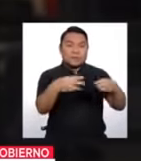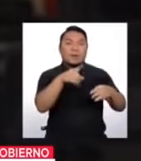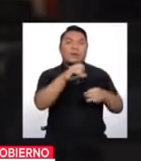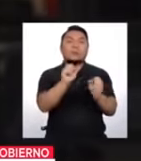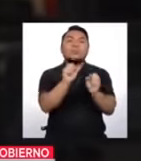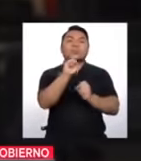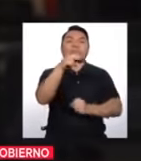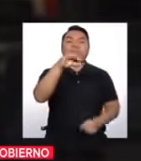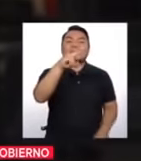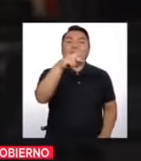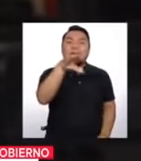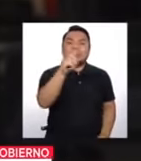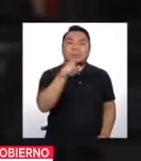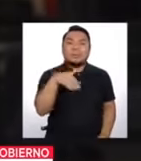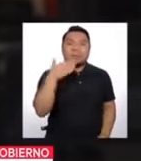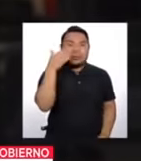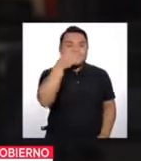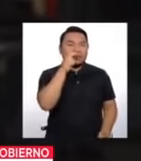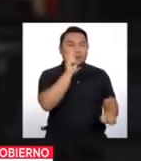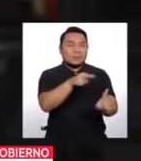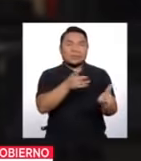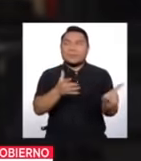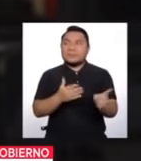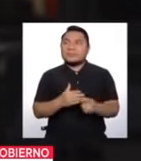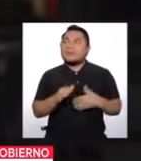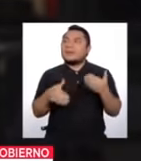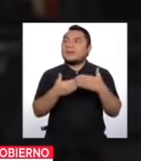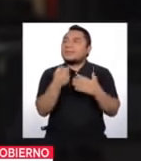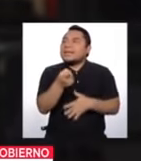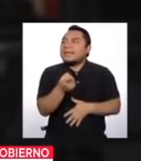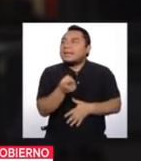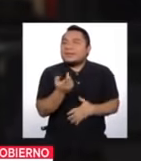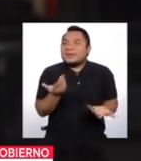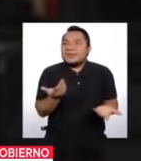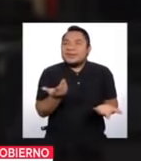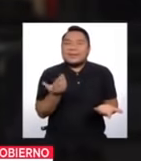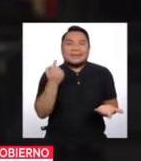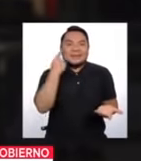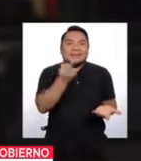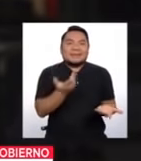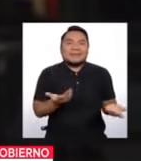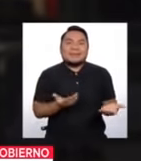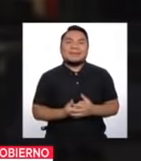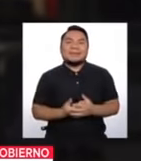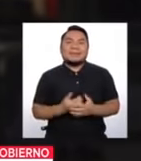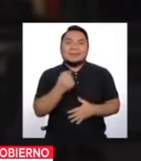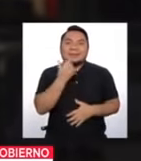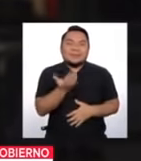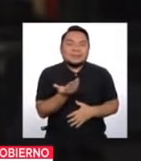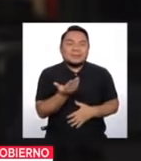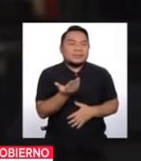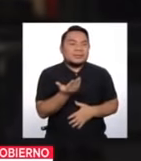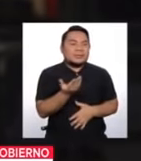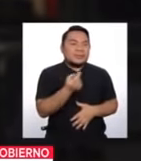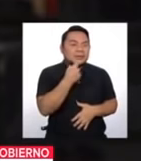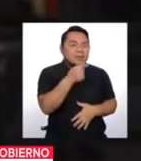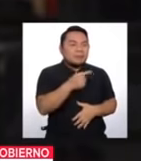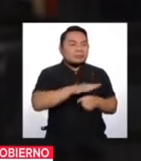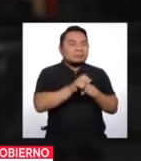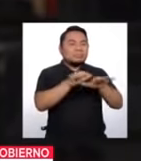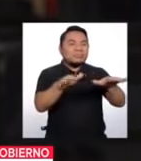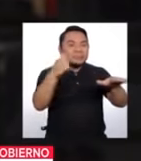Surquillo, para que ellos puedan identificar en varios mercados cuál es la situación que se encuentra esos centros de